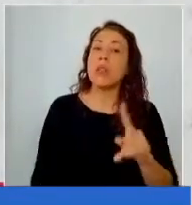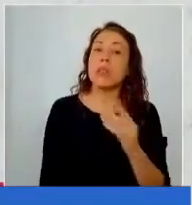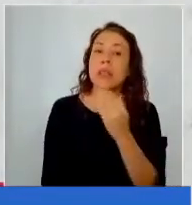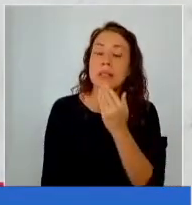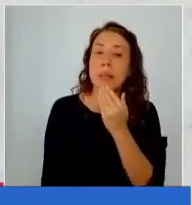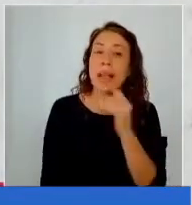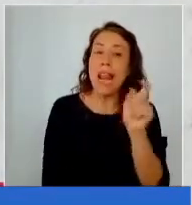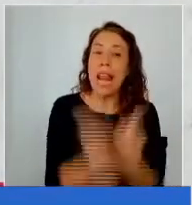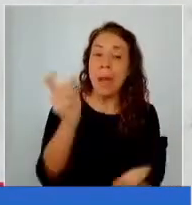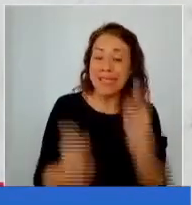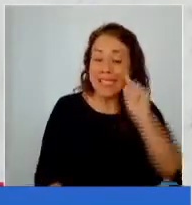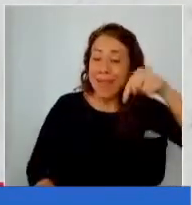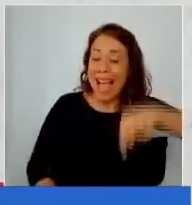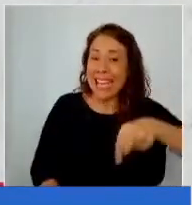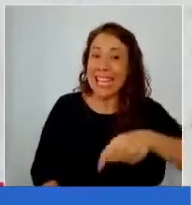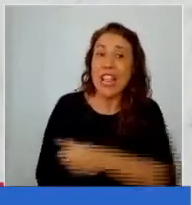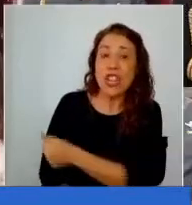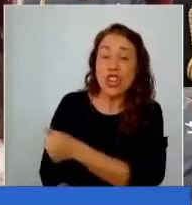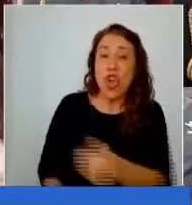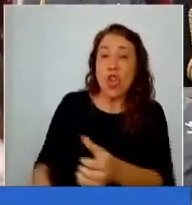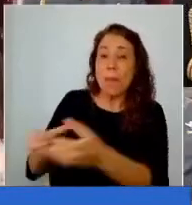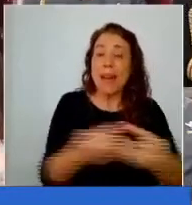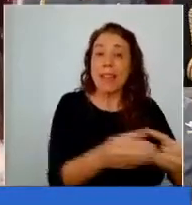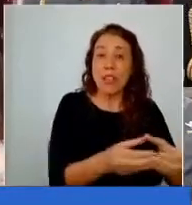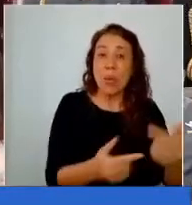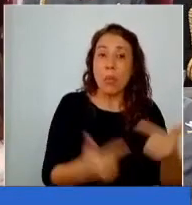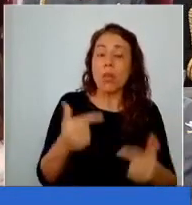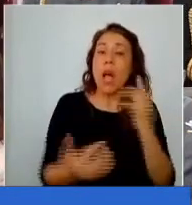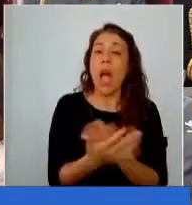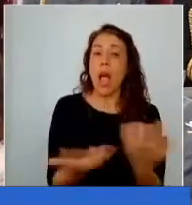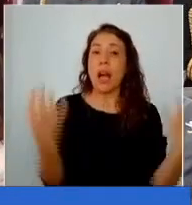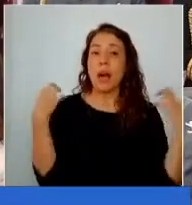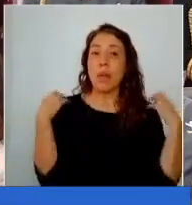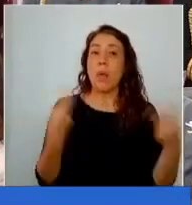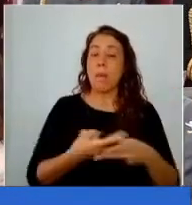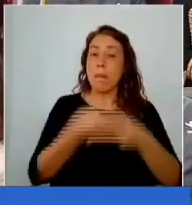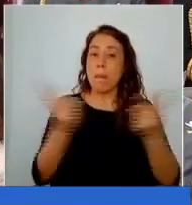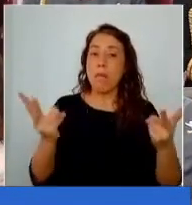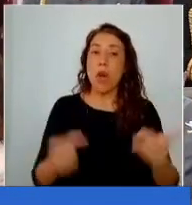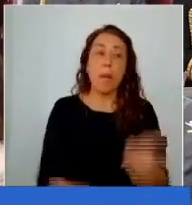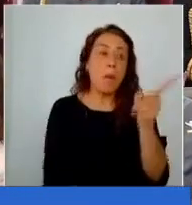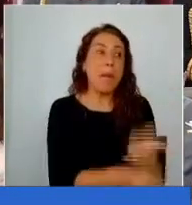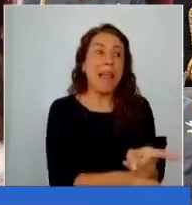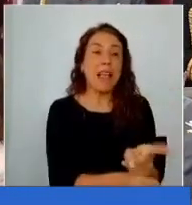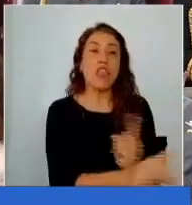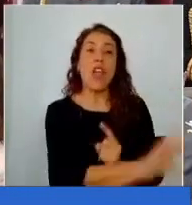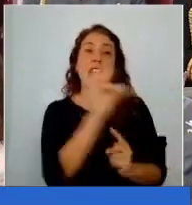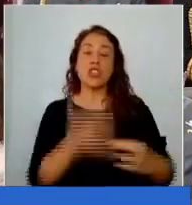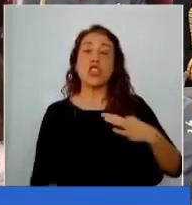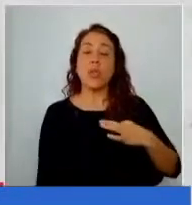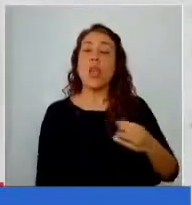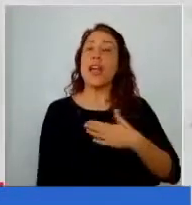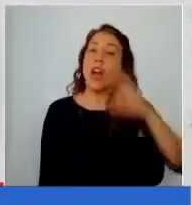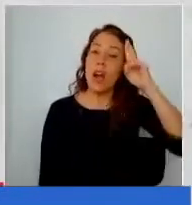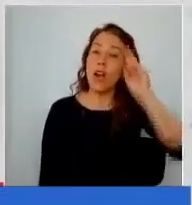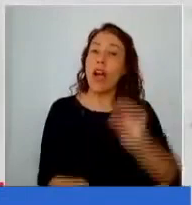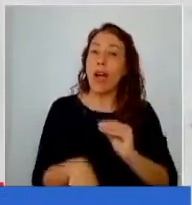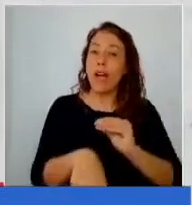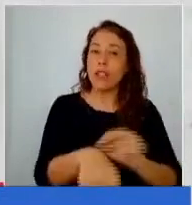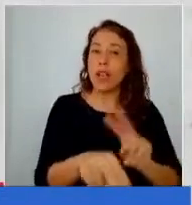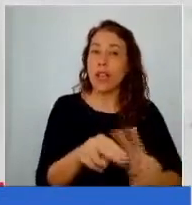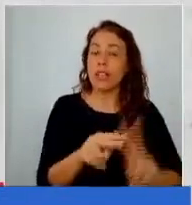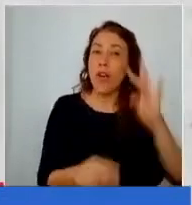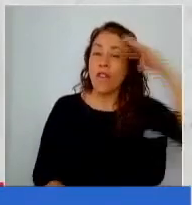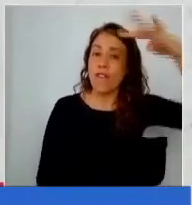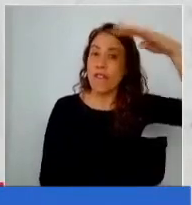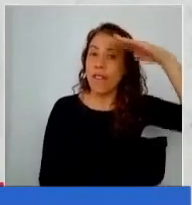acá desde todos los sectores que tenemos responsabilidades públicas por mandato popular quiero recordar la advertencia que hizo la filósofa en